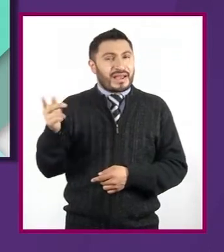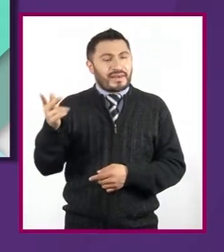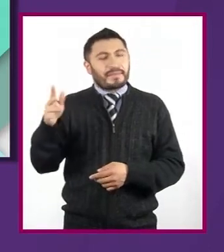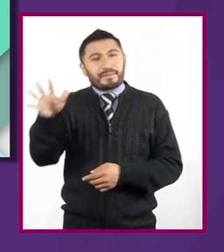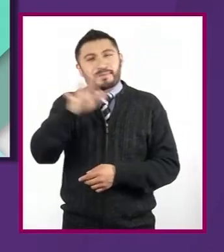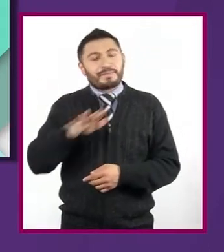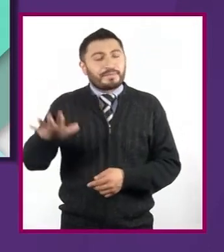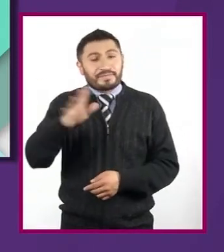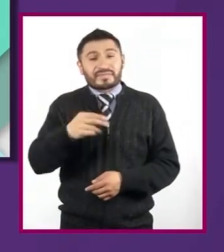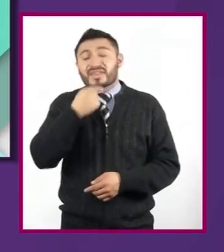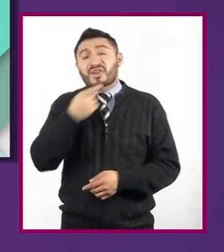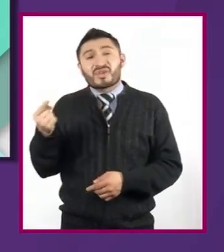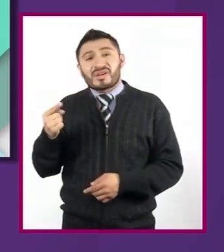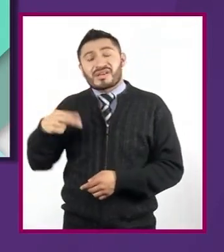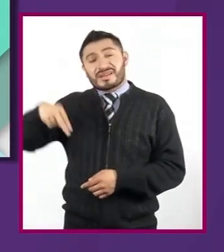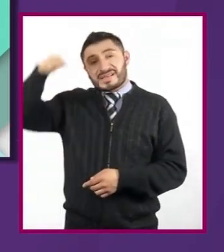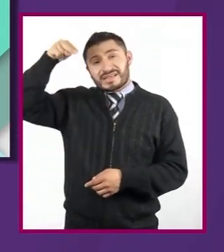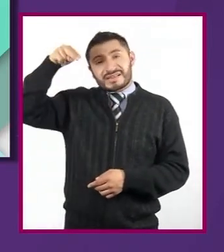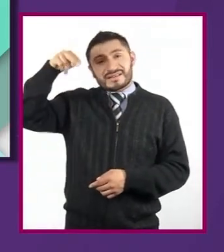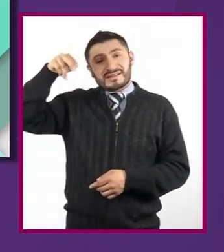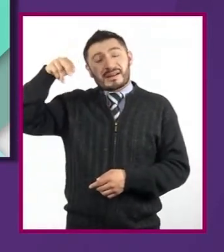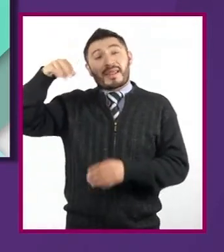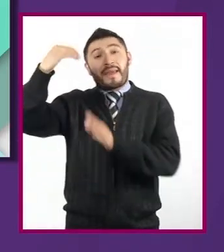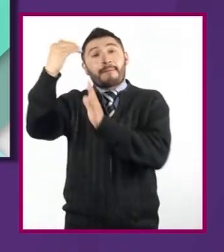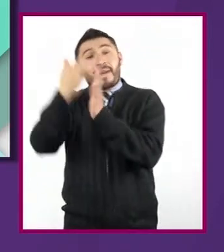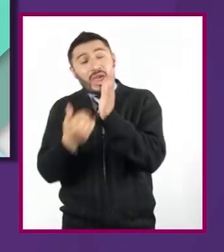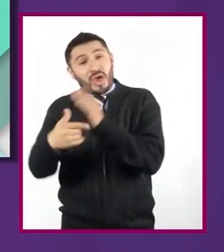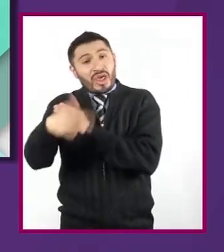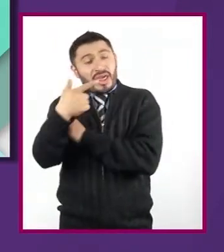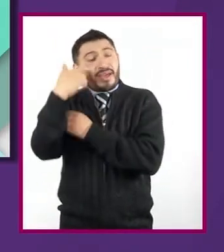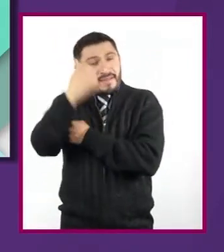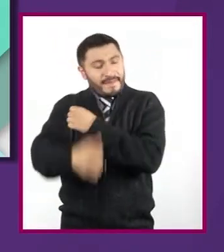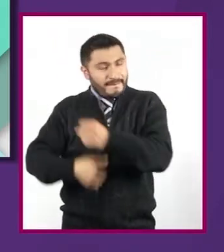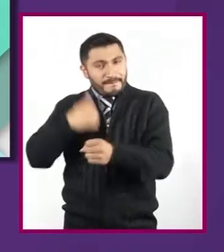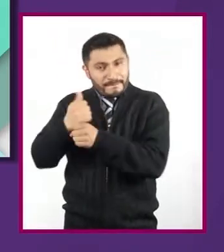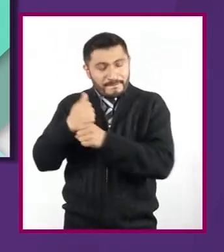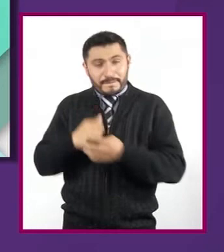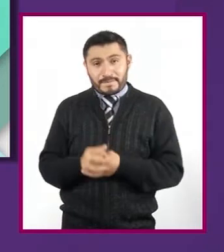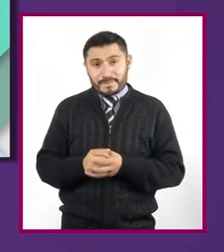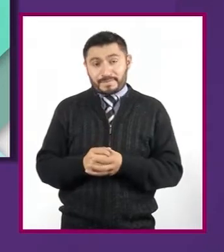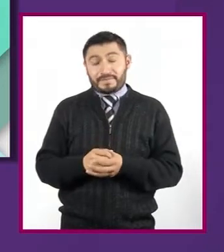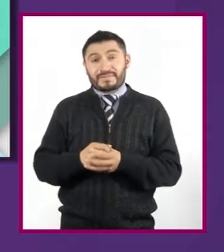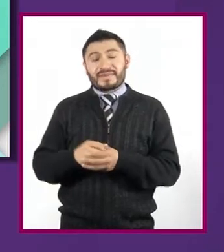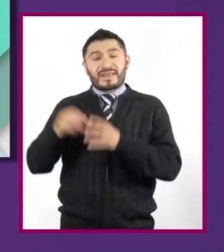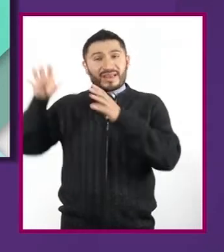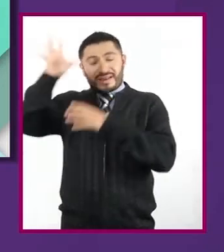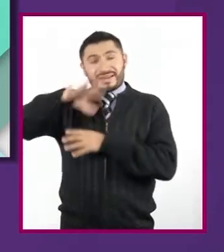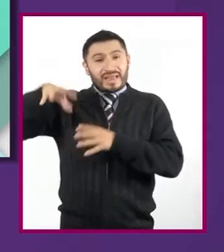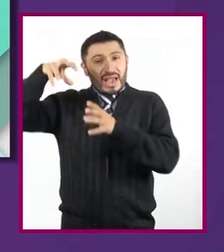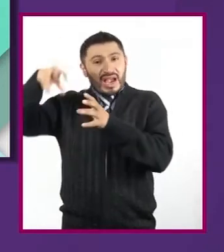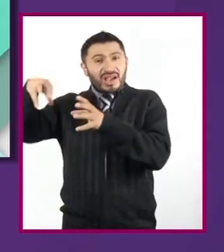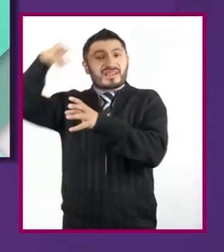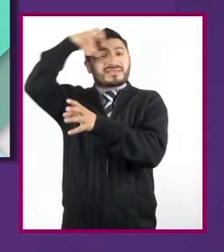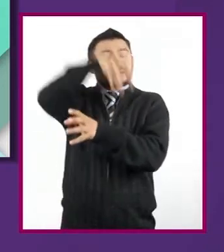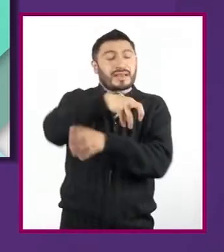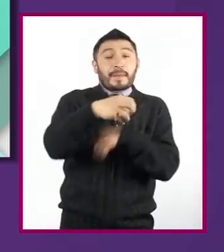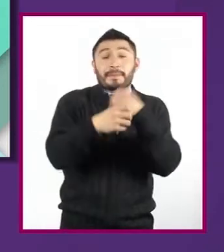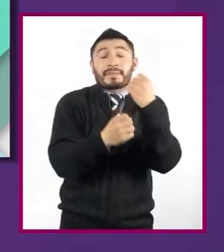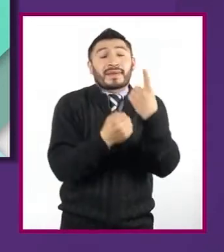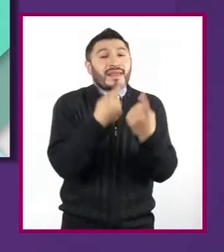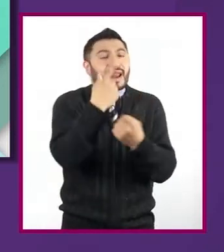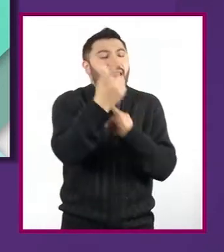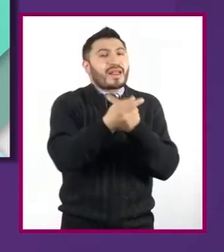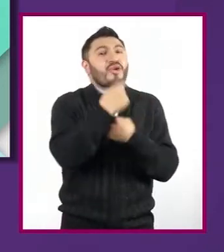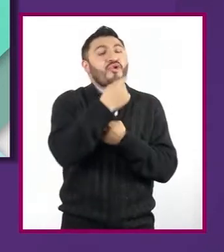los niños de la región norte menores de 12 años. Y la muestra serán algunos